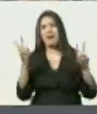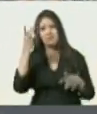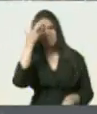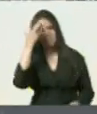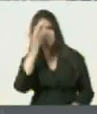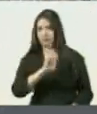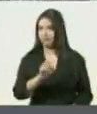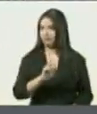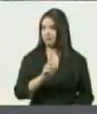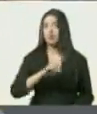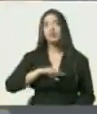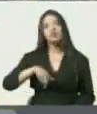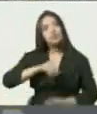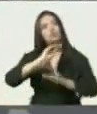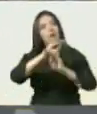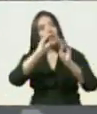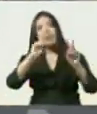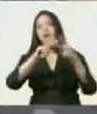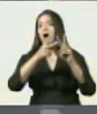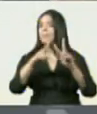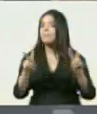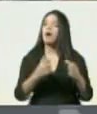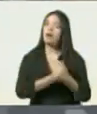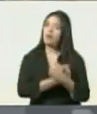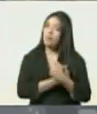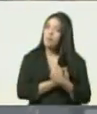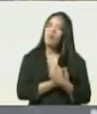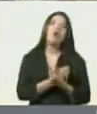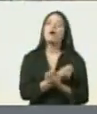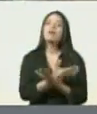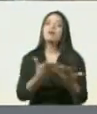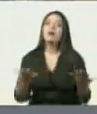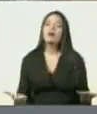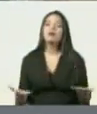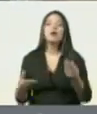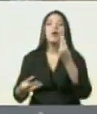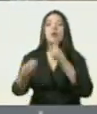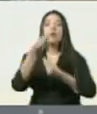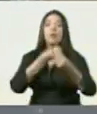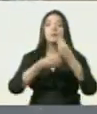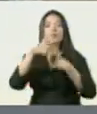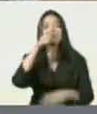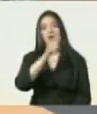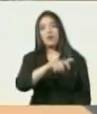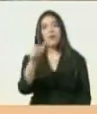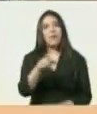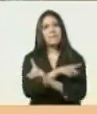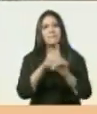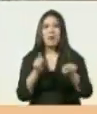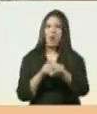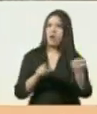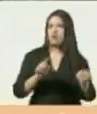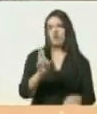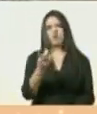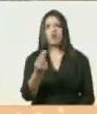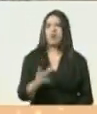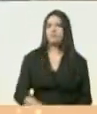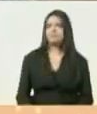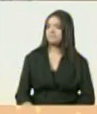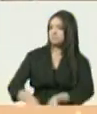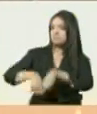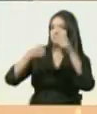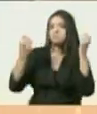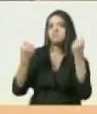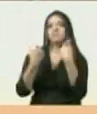nosotros llamamos a la paz, al amor, al llevarle, bueno, el alimento al pueblo. Pero ellos no, ellos insisten en la